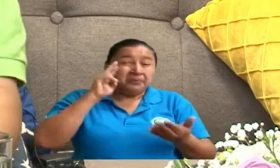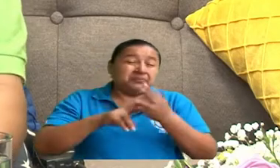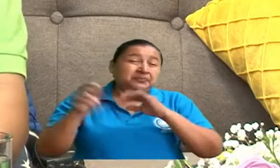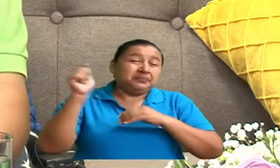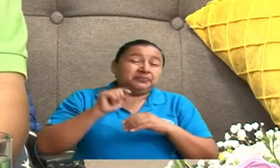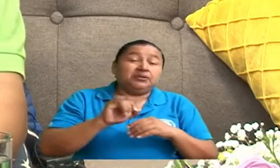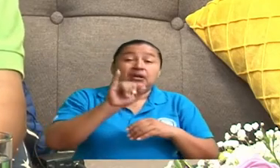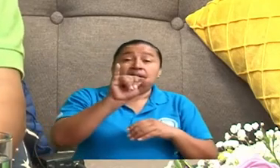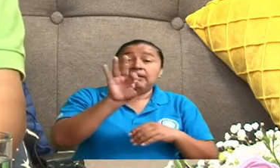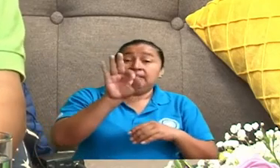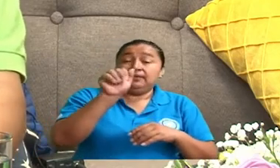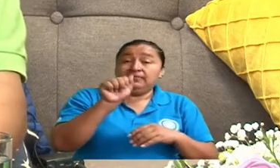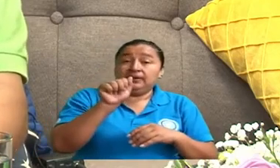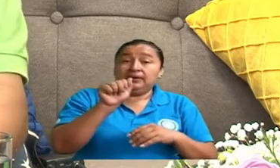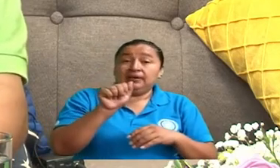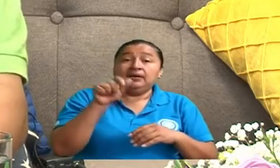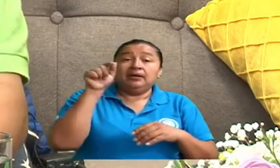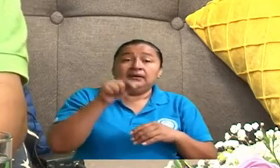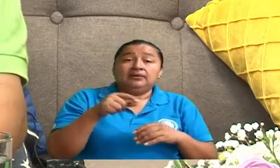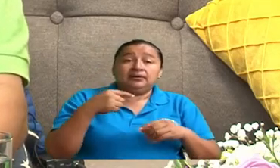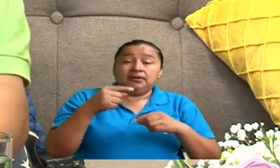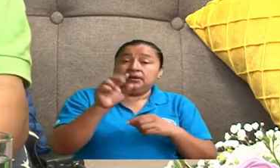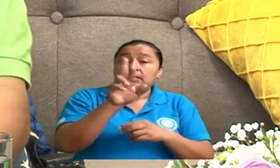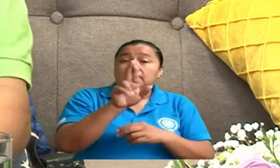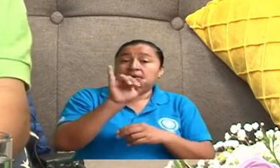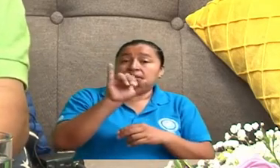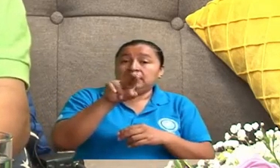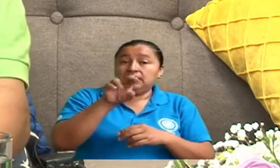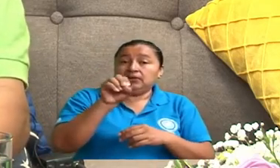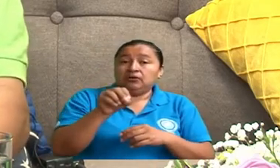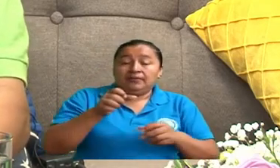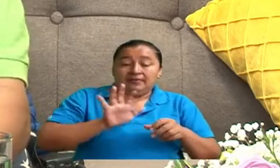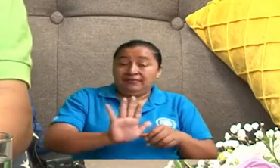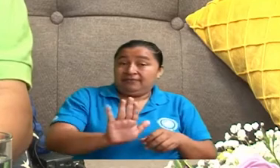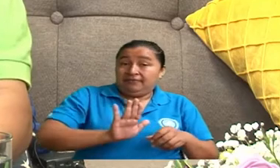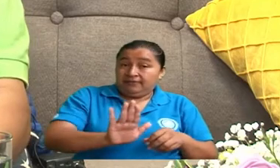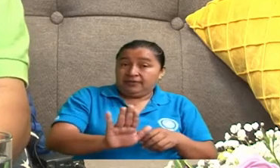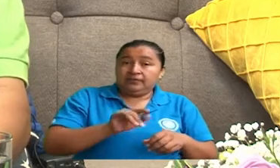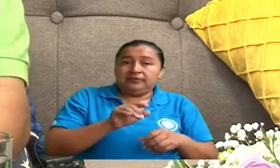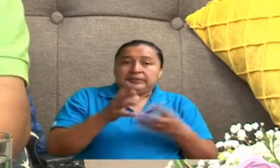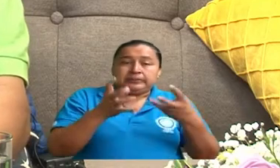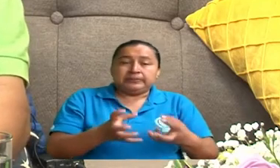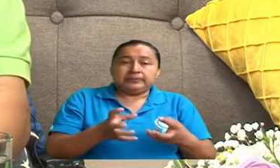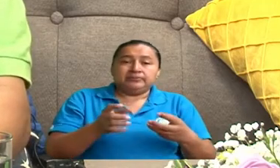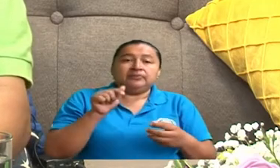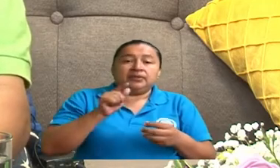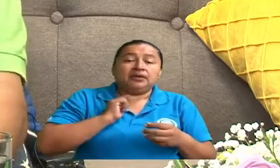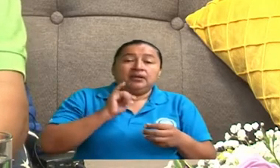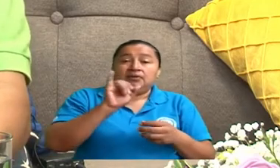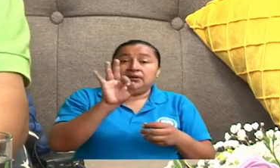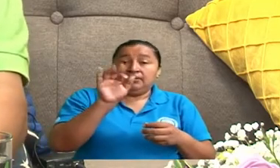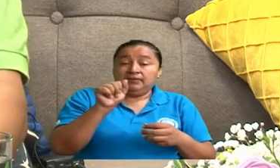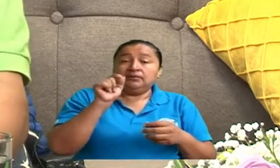Entonces, los IFA, ¿verdad? Estos son los rinos de freno. Okay. Un freno seco, ¿verdad? Que tienen los IFA.